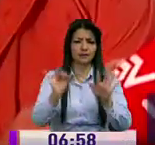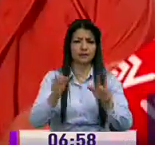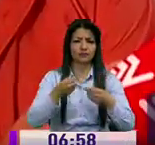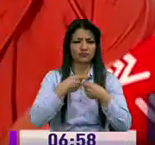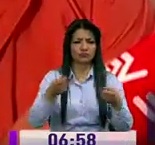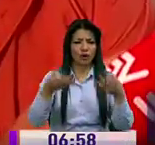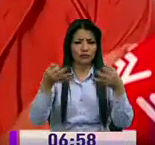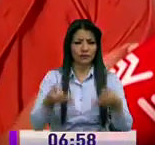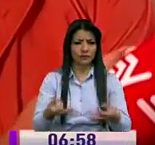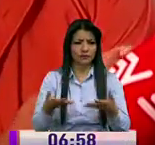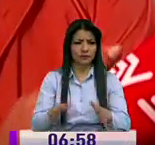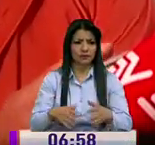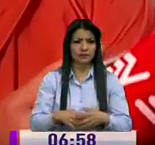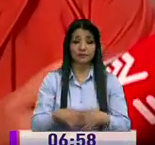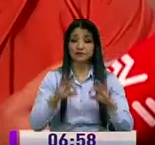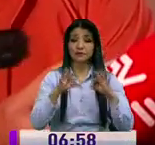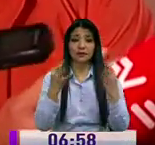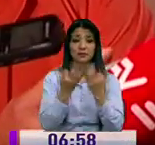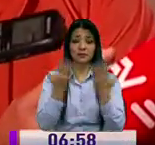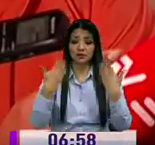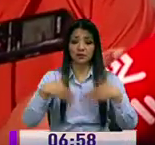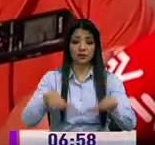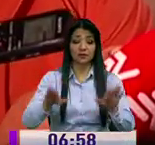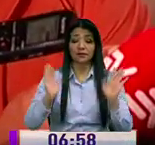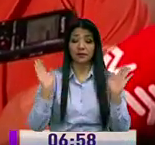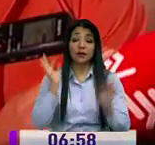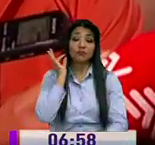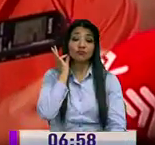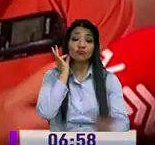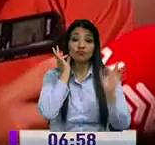Una familia como cualquier otra,